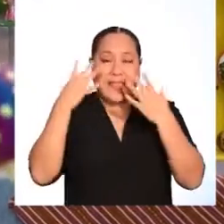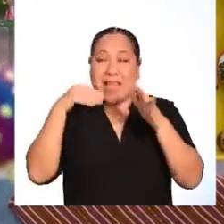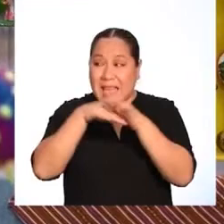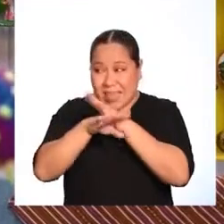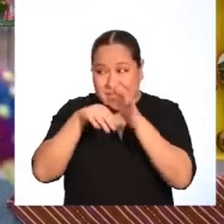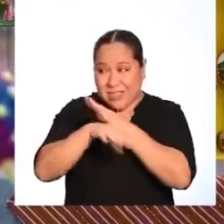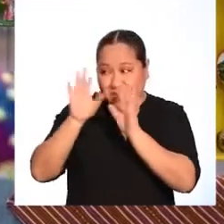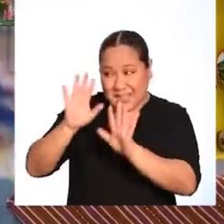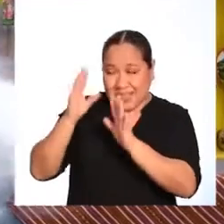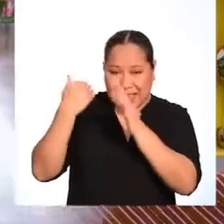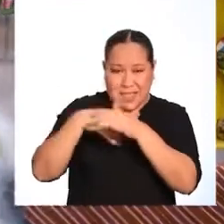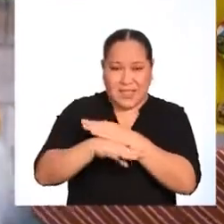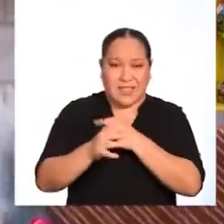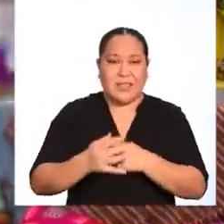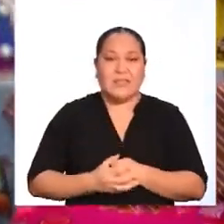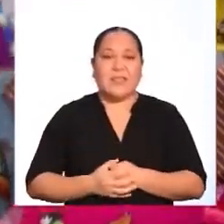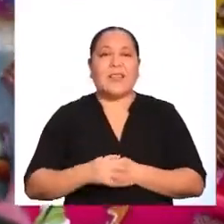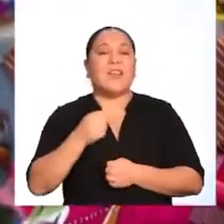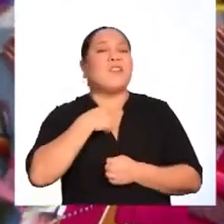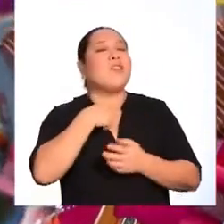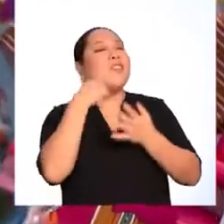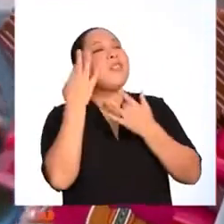dentro y adentro